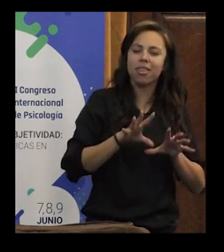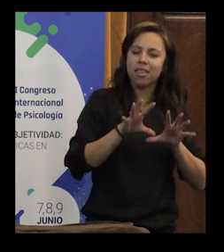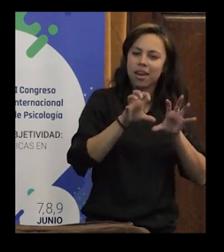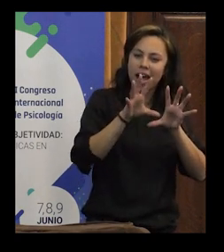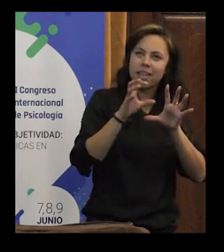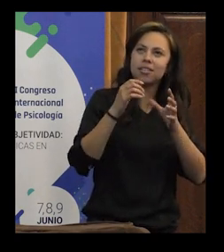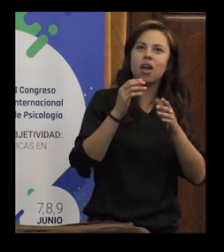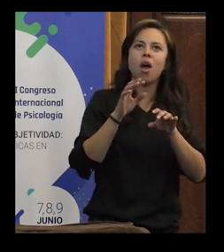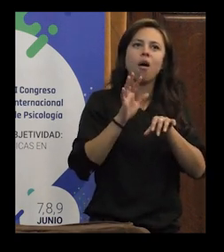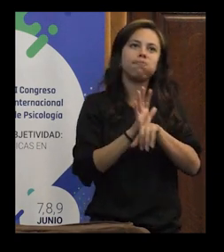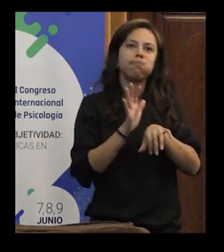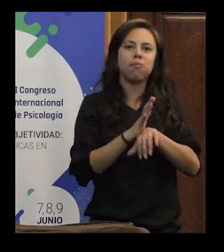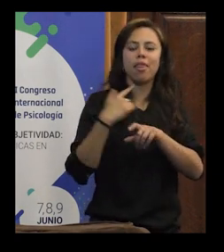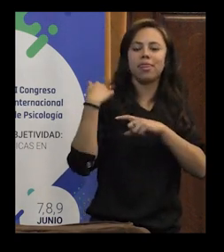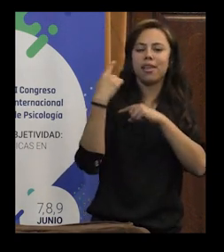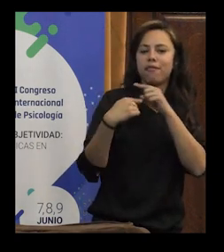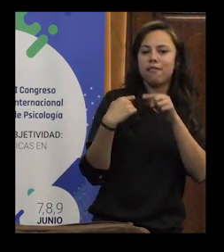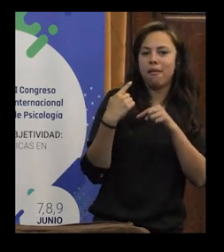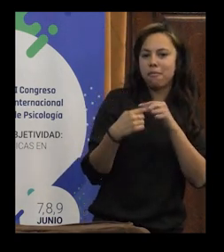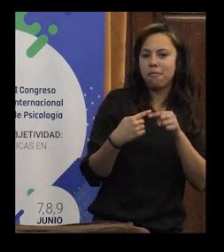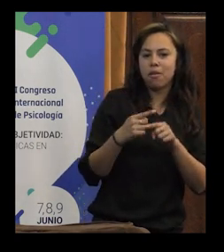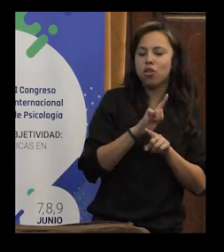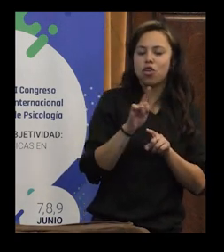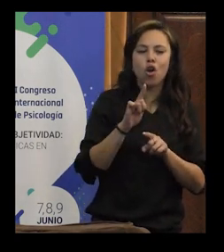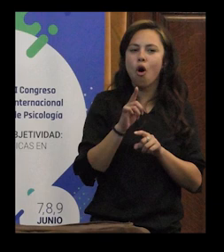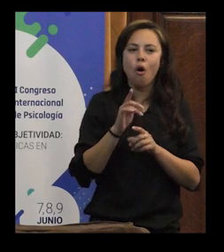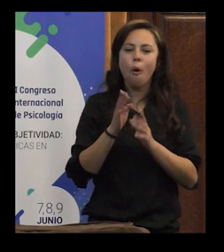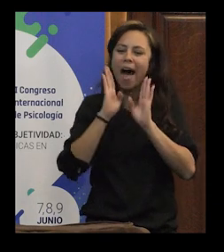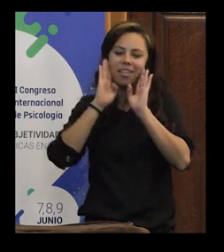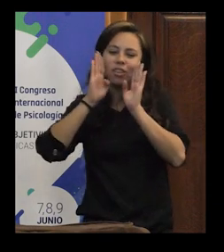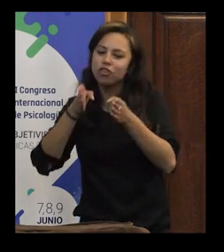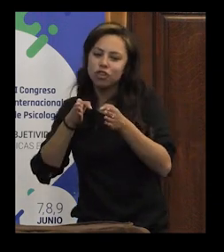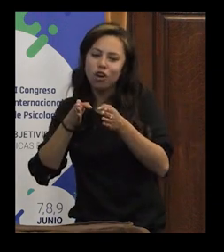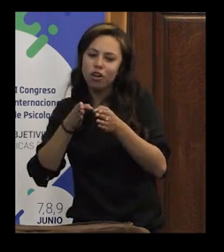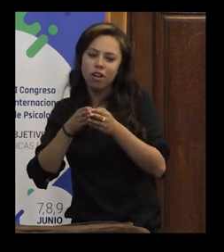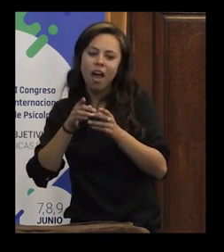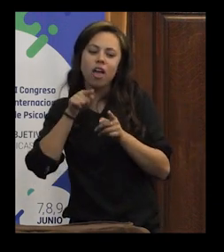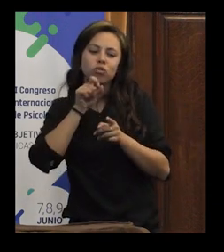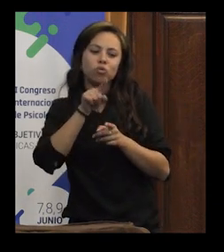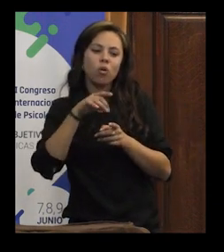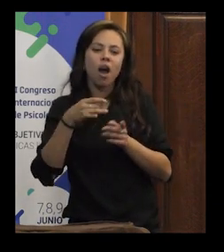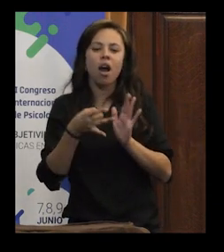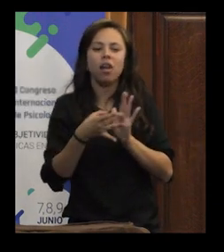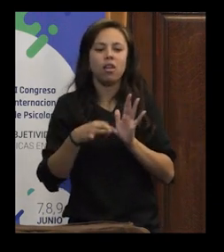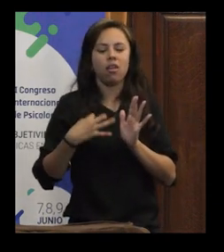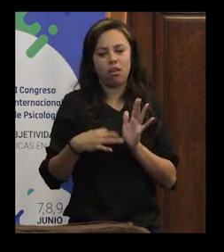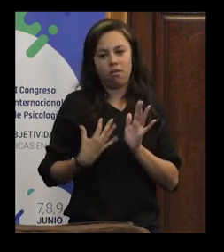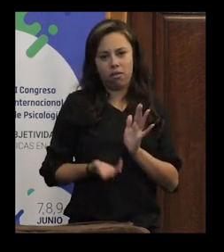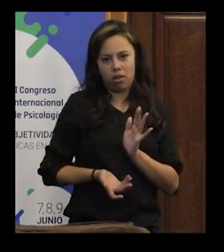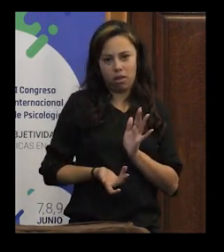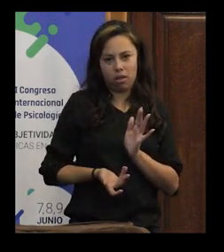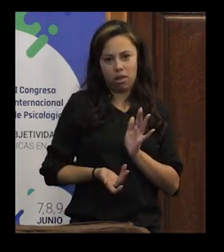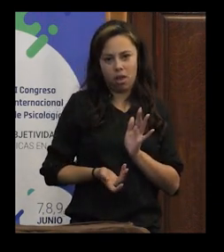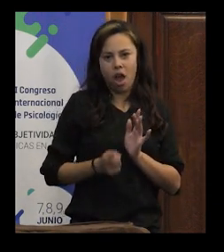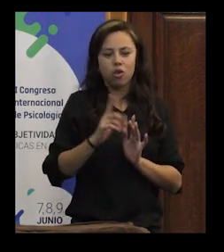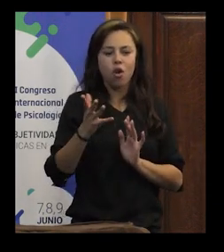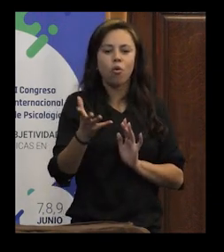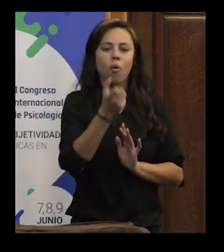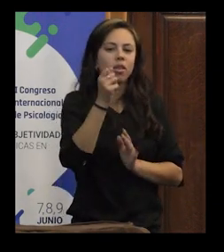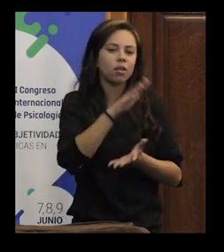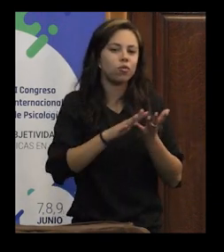la investigación sobre los 90 a 95 que no lo son para quienes